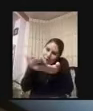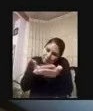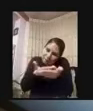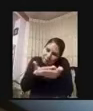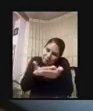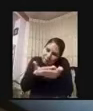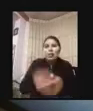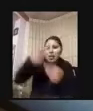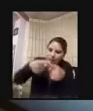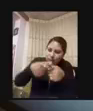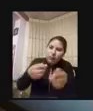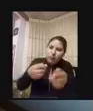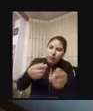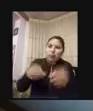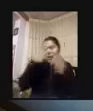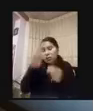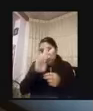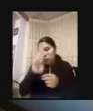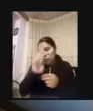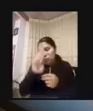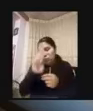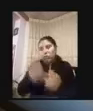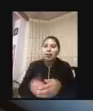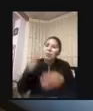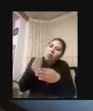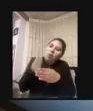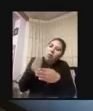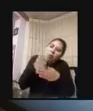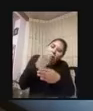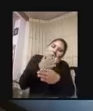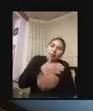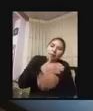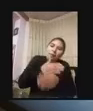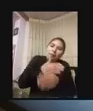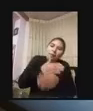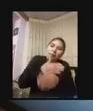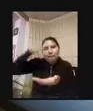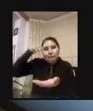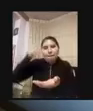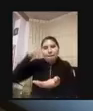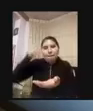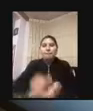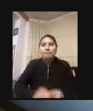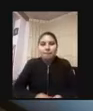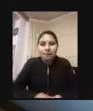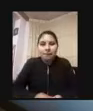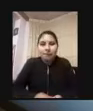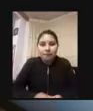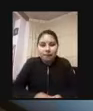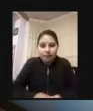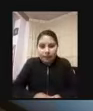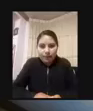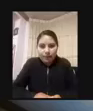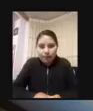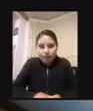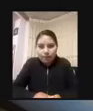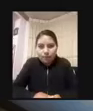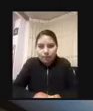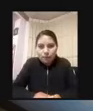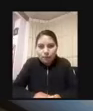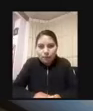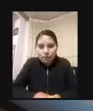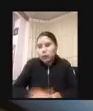cuchillo, ¿no? Entonces son por etapas, ¿no? Que van aprendiendo estas actividades dentro del centro, ¿no? Siguiente, por